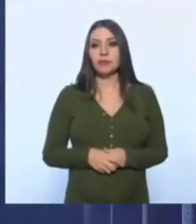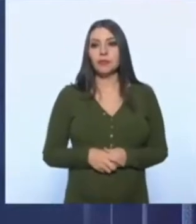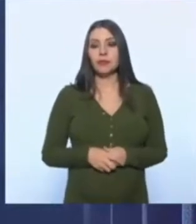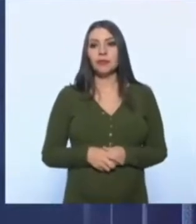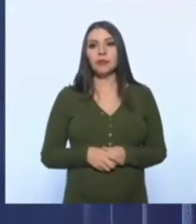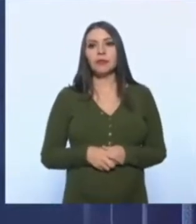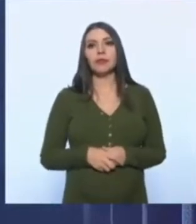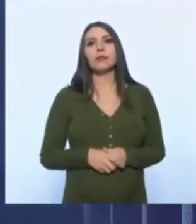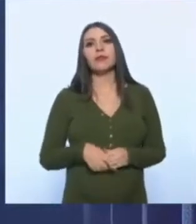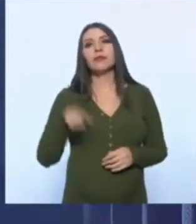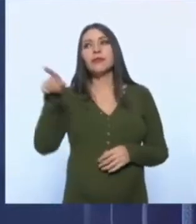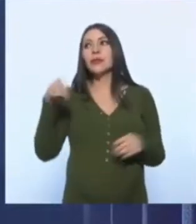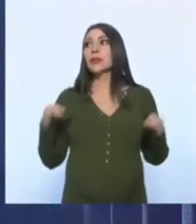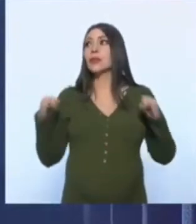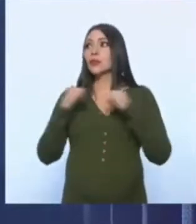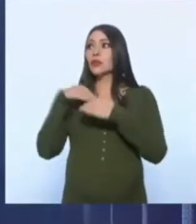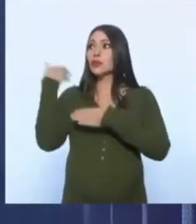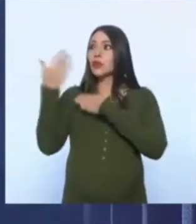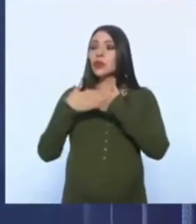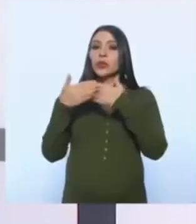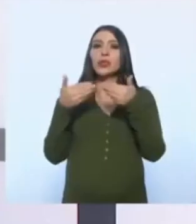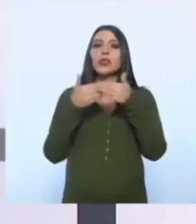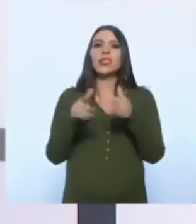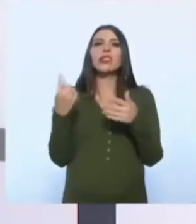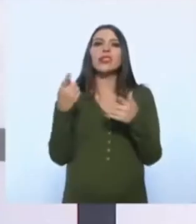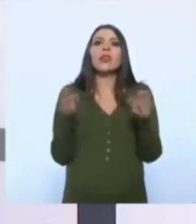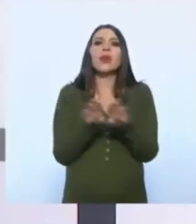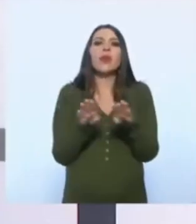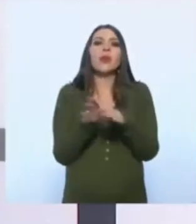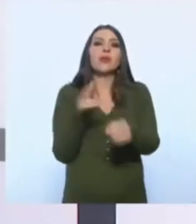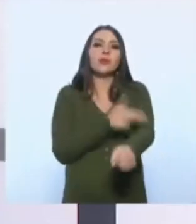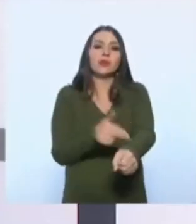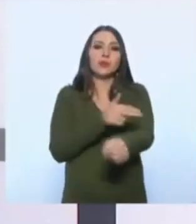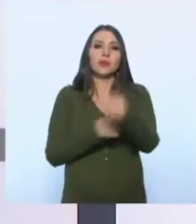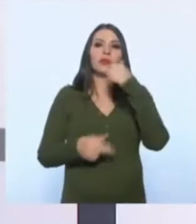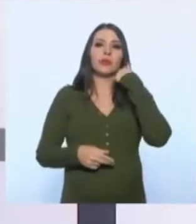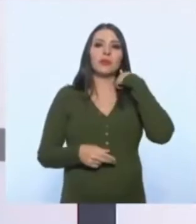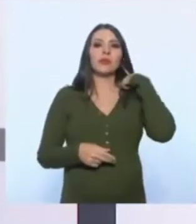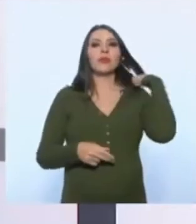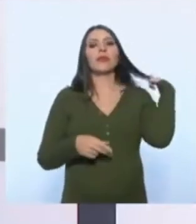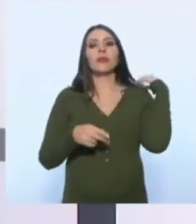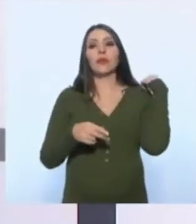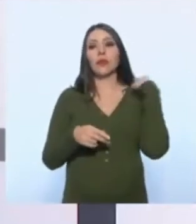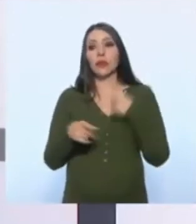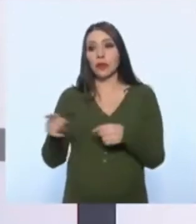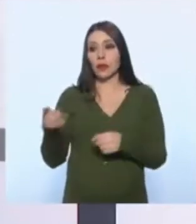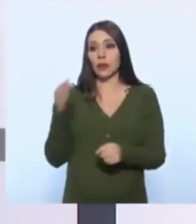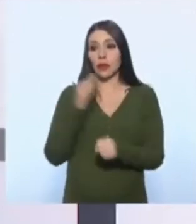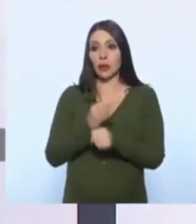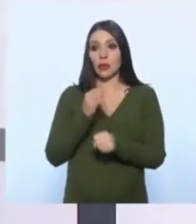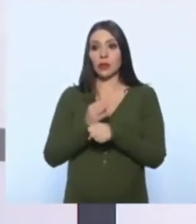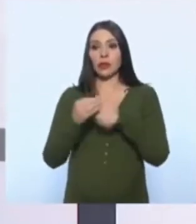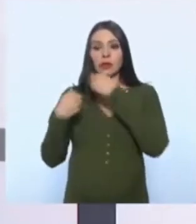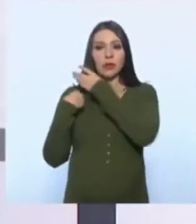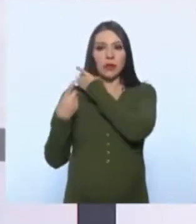este instituto y comience a operar? Estamos ahorita primero ya metimos una iniciativa, metí yo una iniciativa y otra